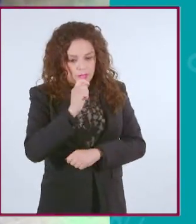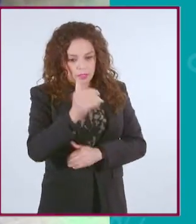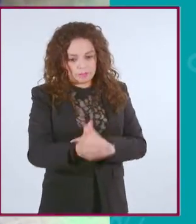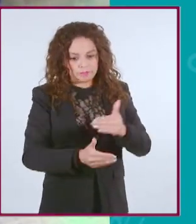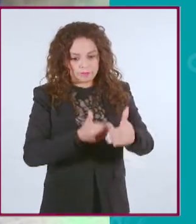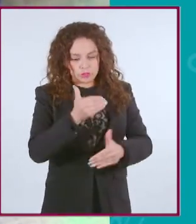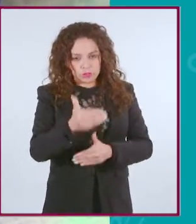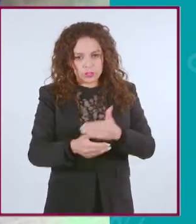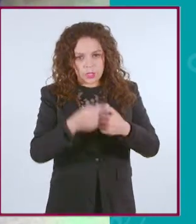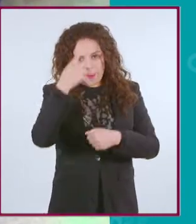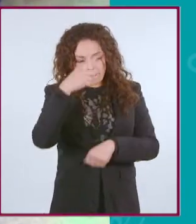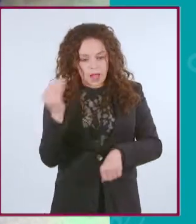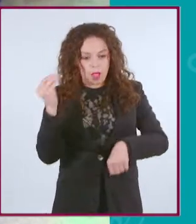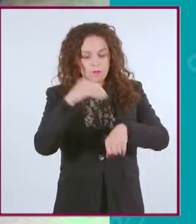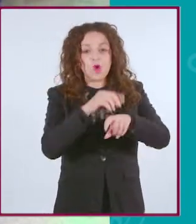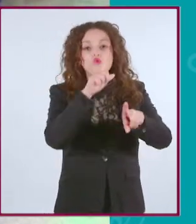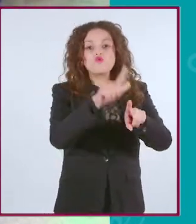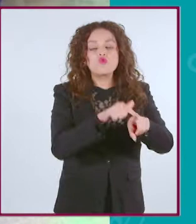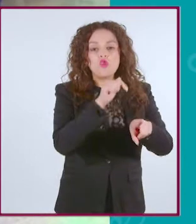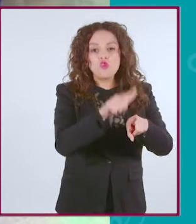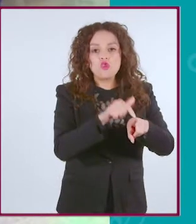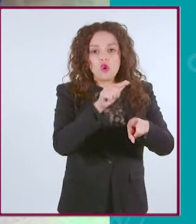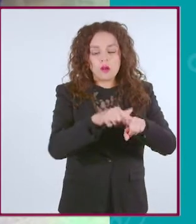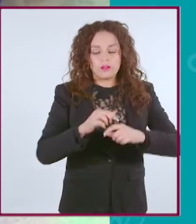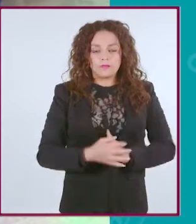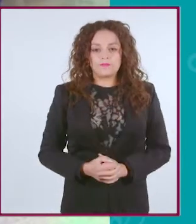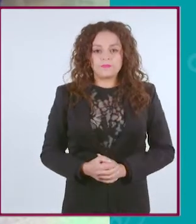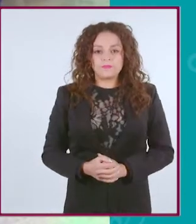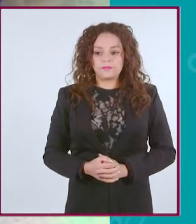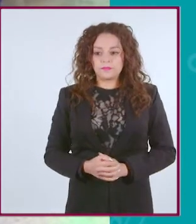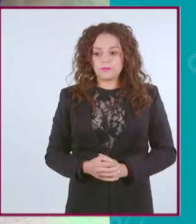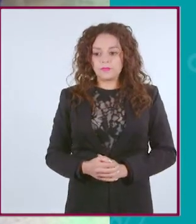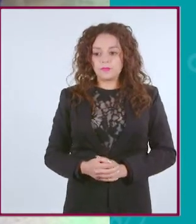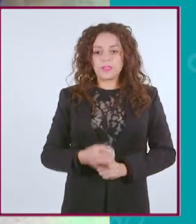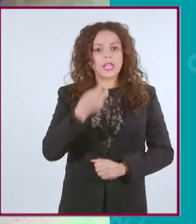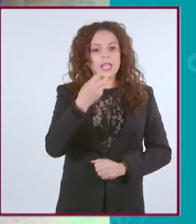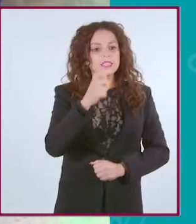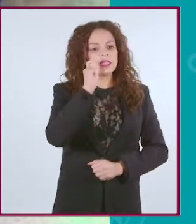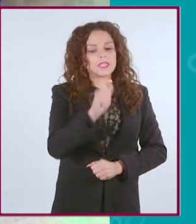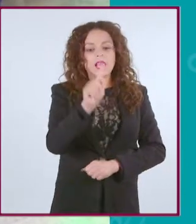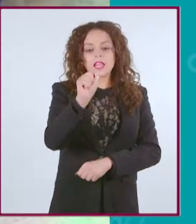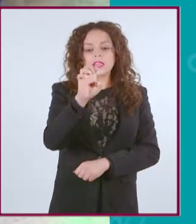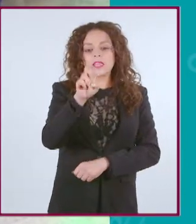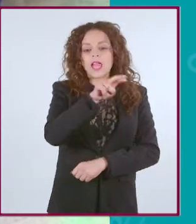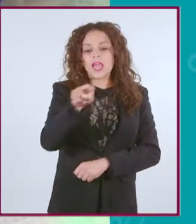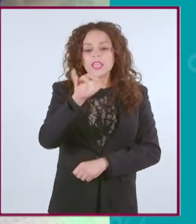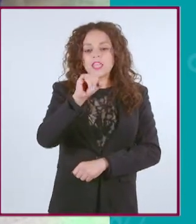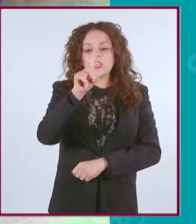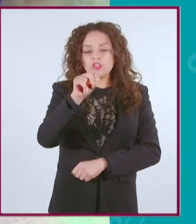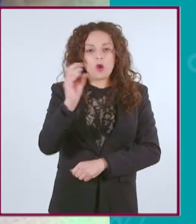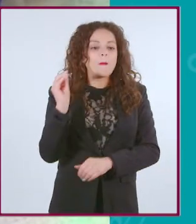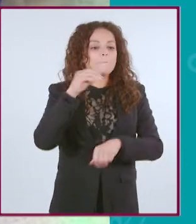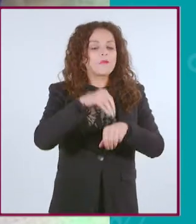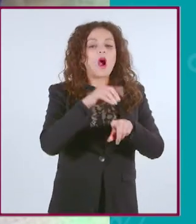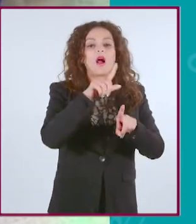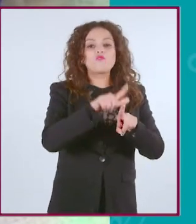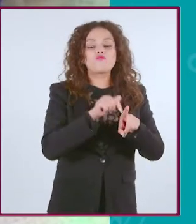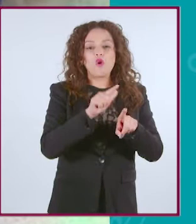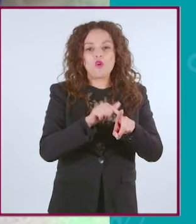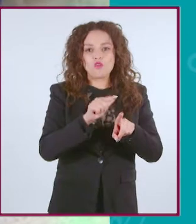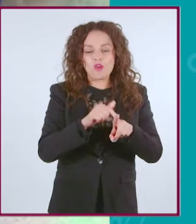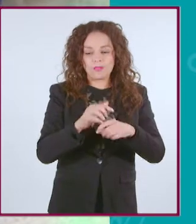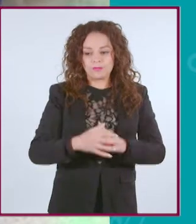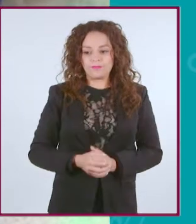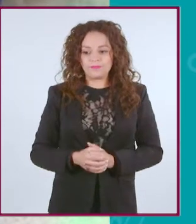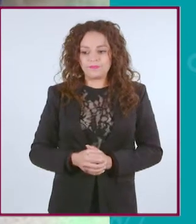conferirle color al material. Pasamos a los procesos de teñido. Ahora sí, empezamos a darle, a